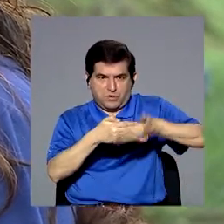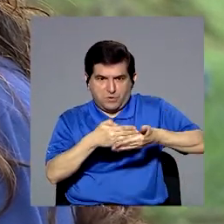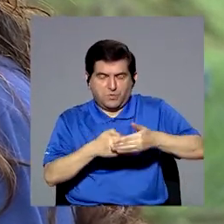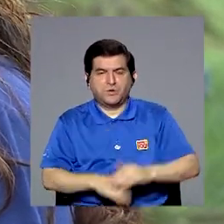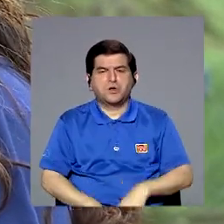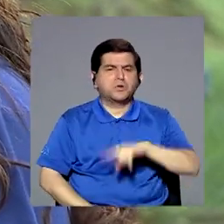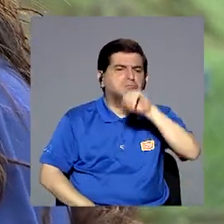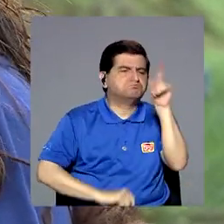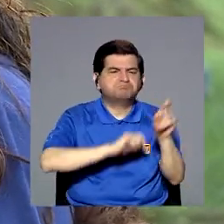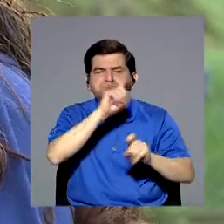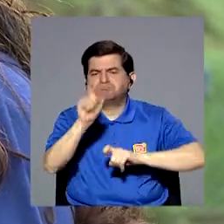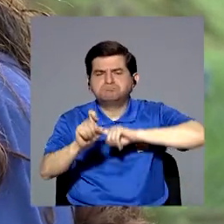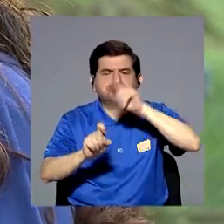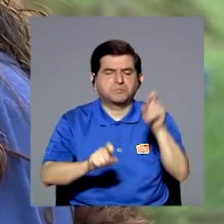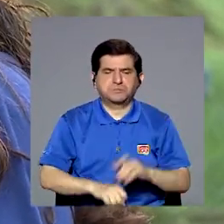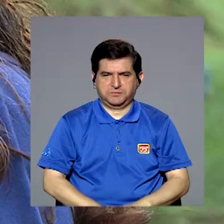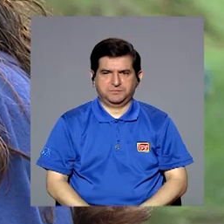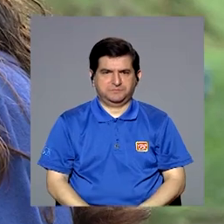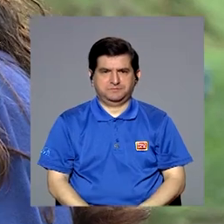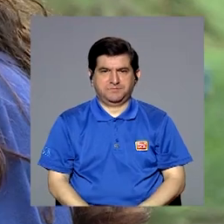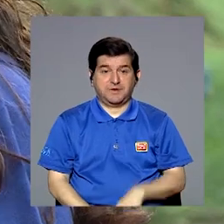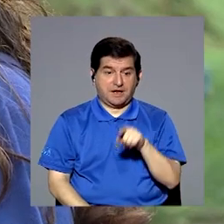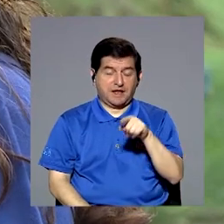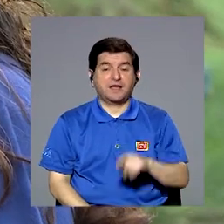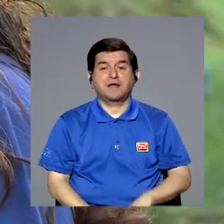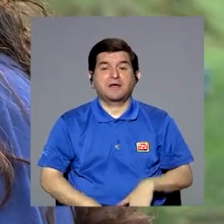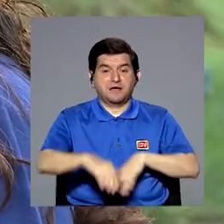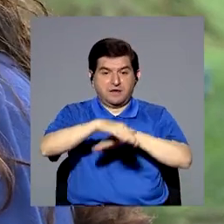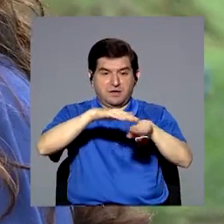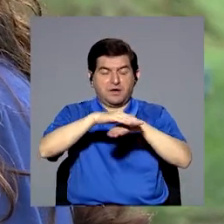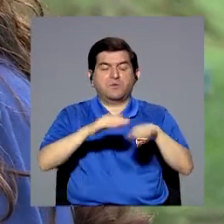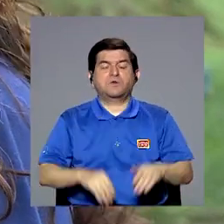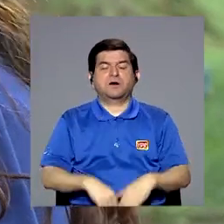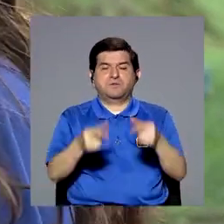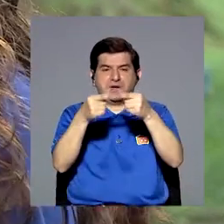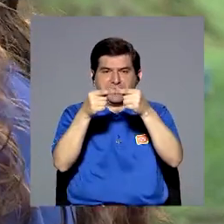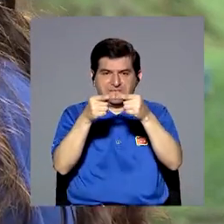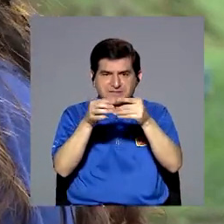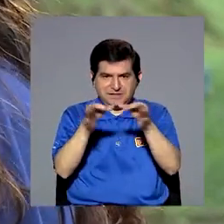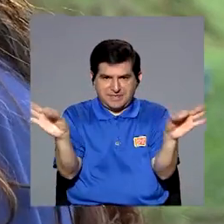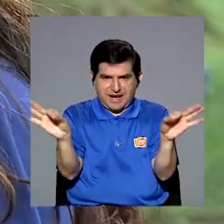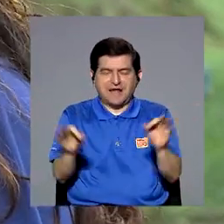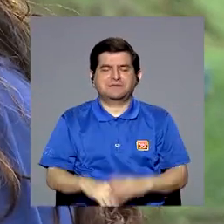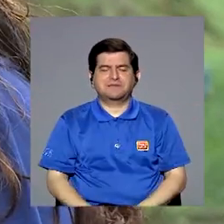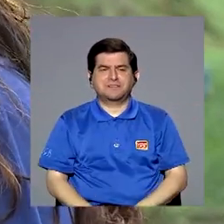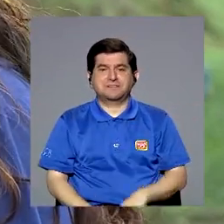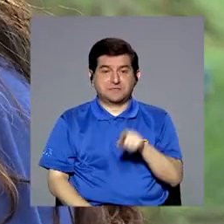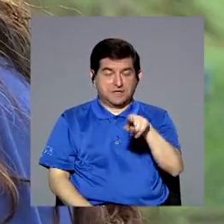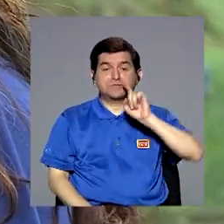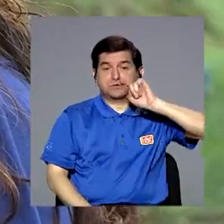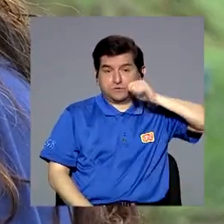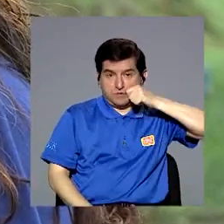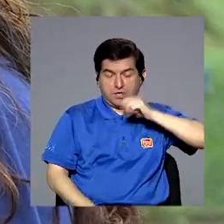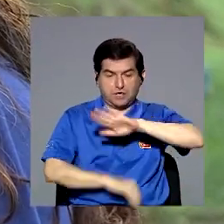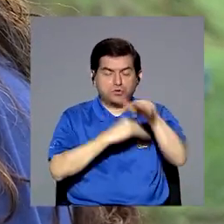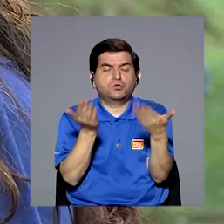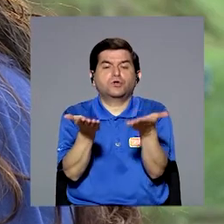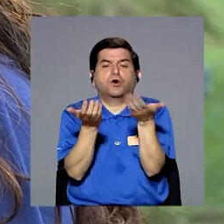hacer consultas, lo cual es una plataforma gratuita, es confidencial, entonces todo lo que ellos